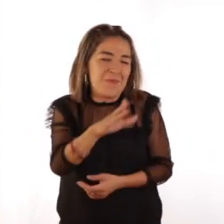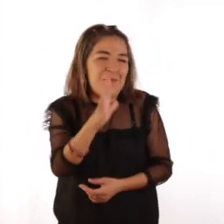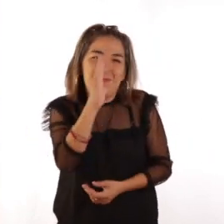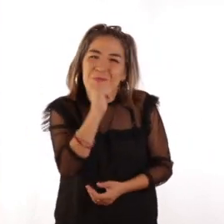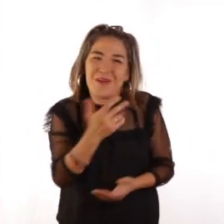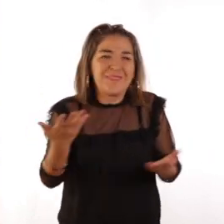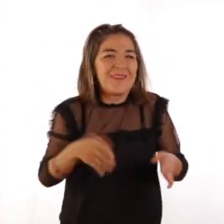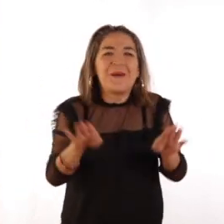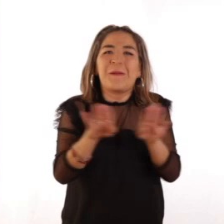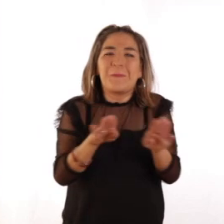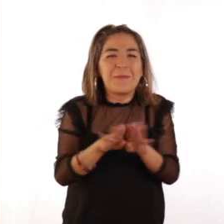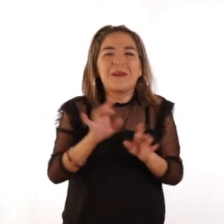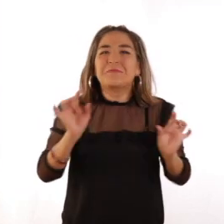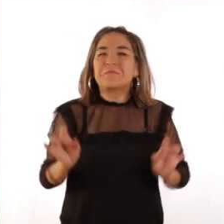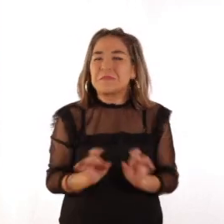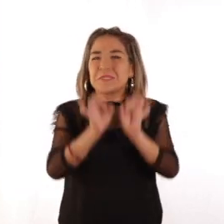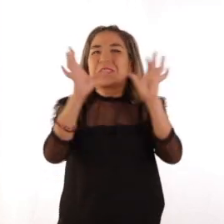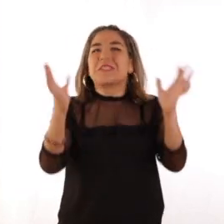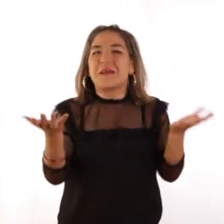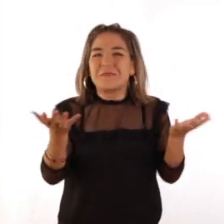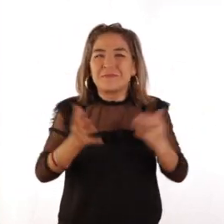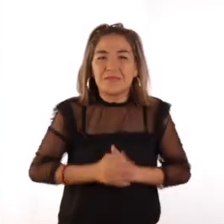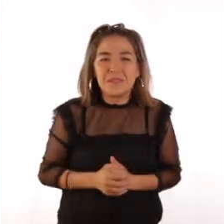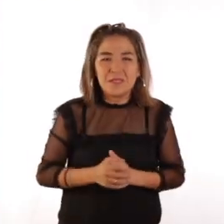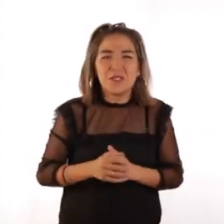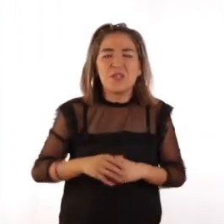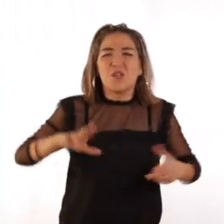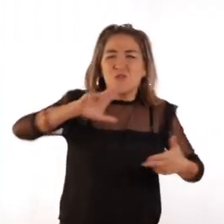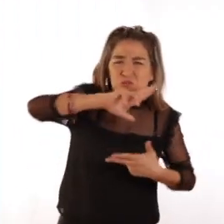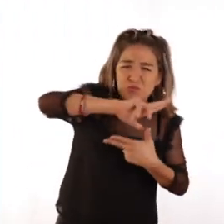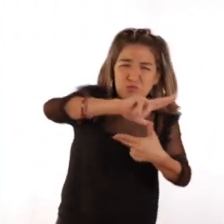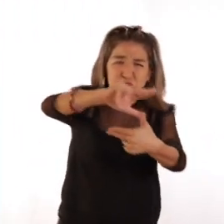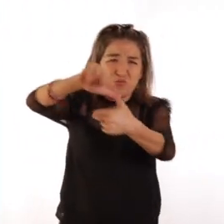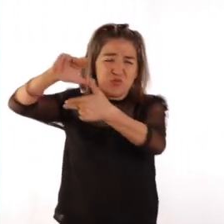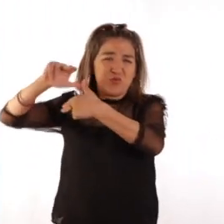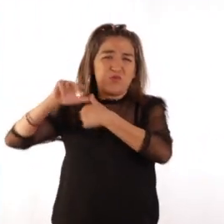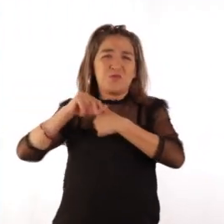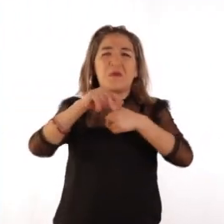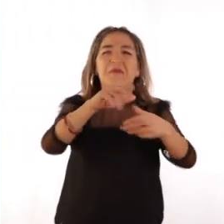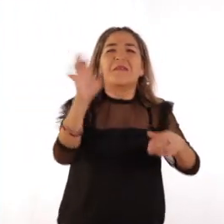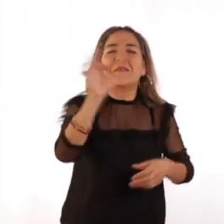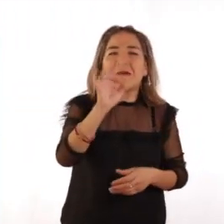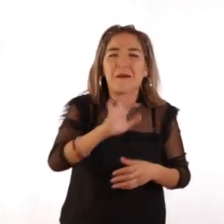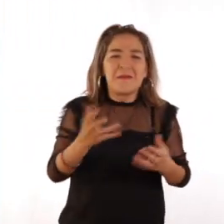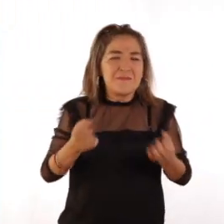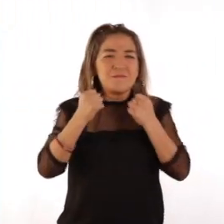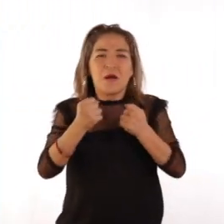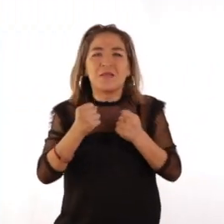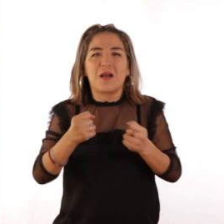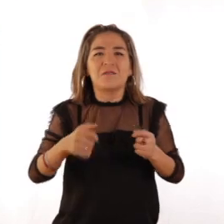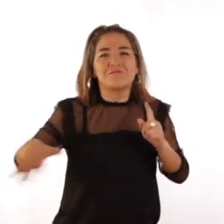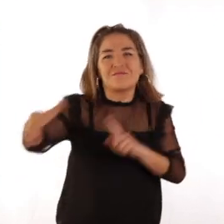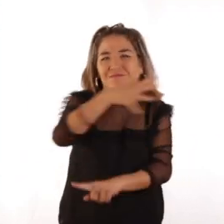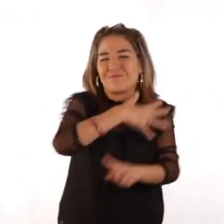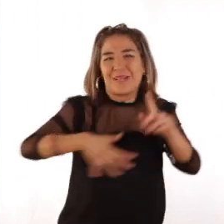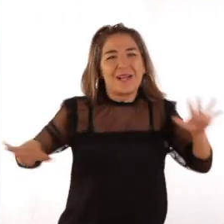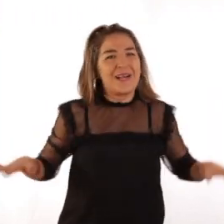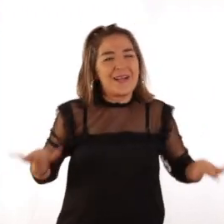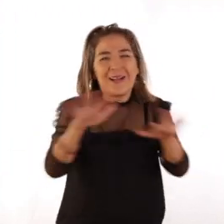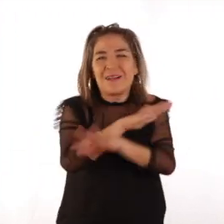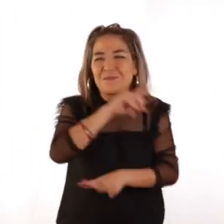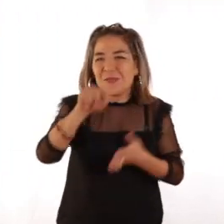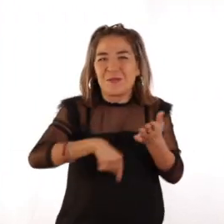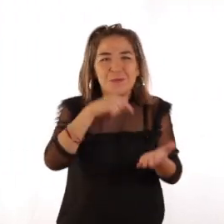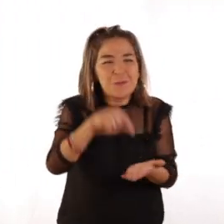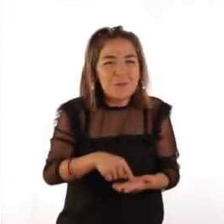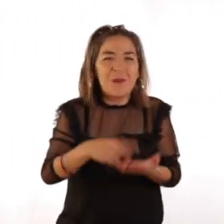estimaciones, ¿no? Y si además de pronto entra un ciclón, un huracán, va a alterar